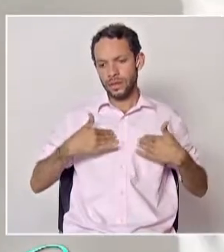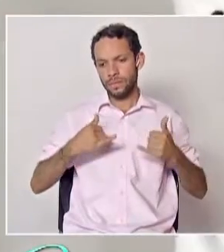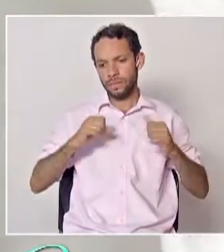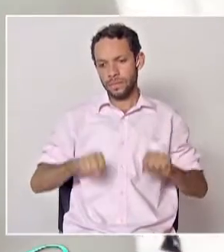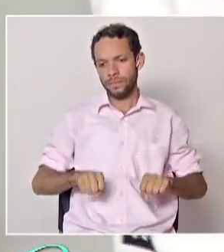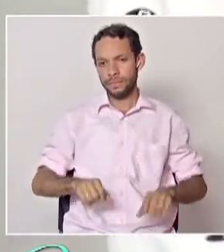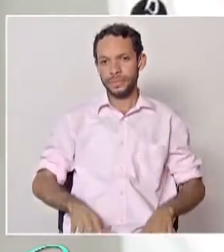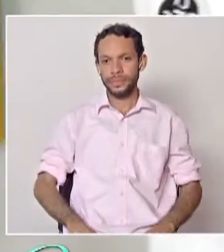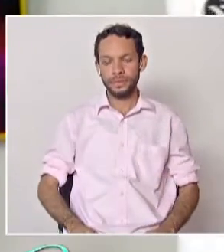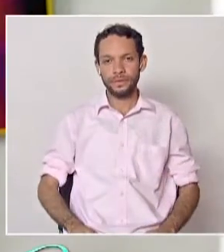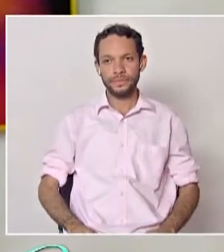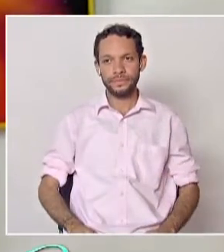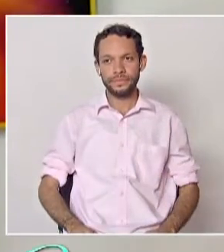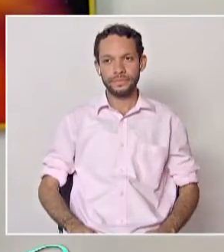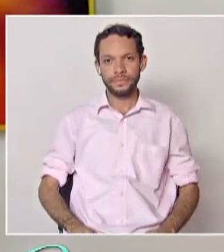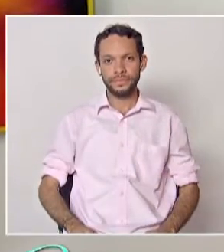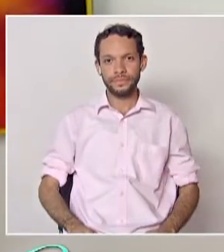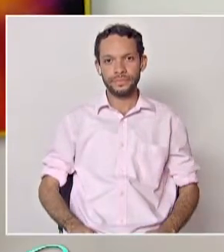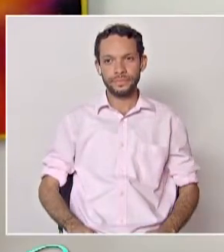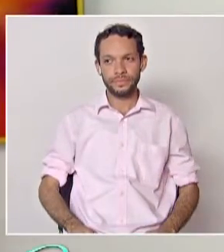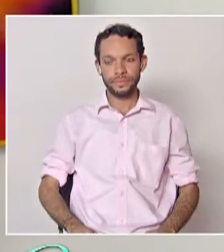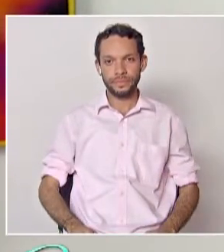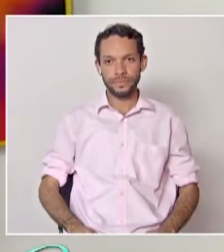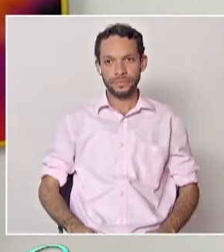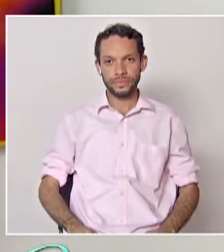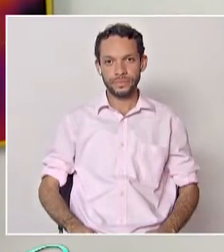Relajamos los dedos atrás.